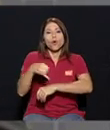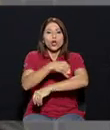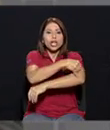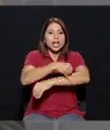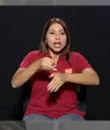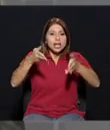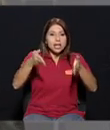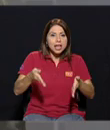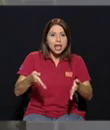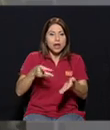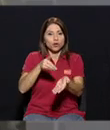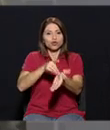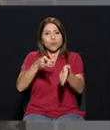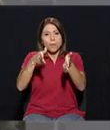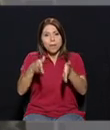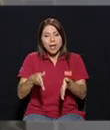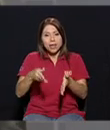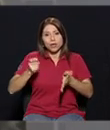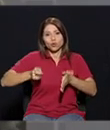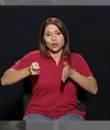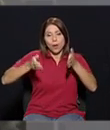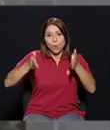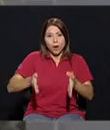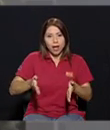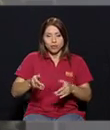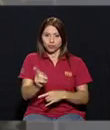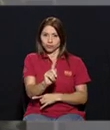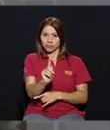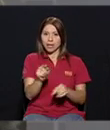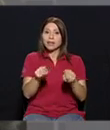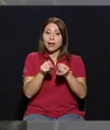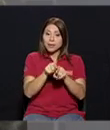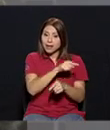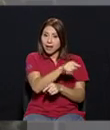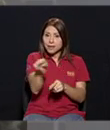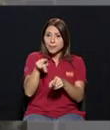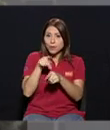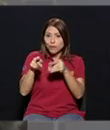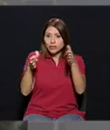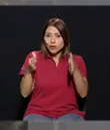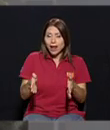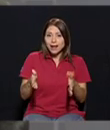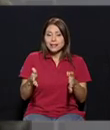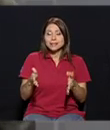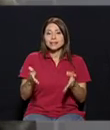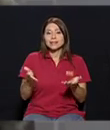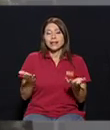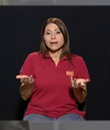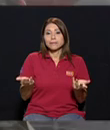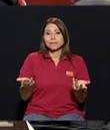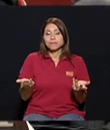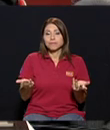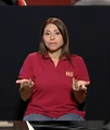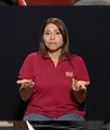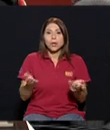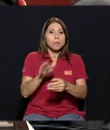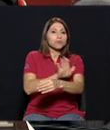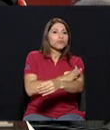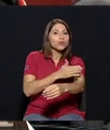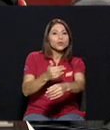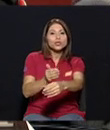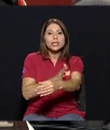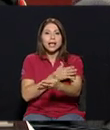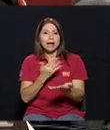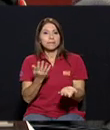médicos, abogados, sino que también se forman profesionales en música, en